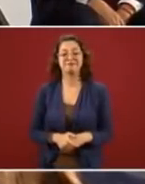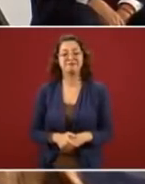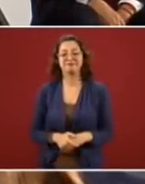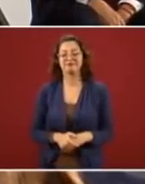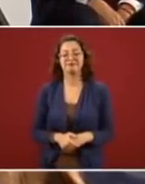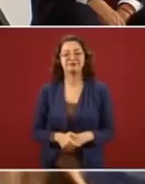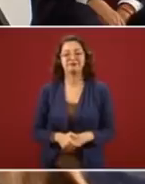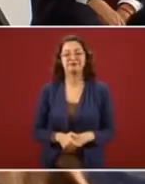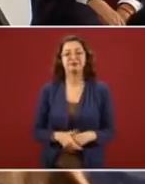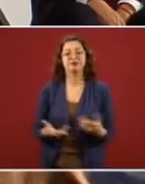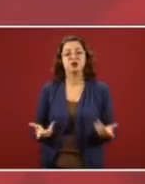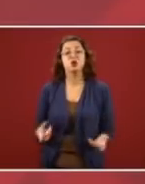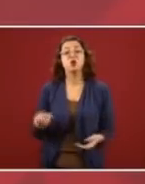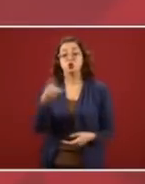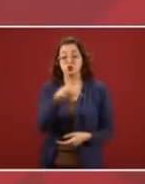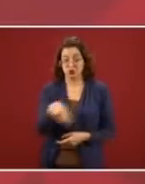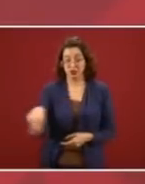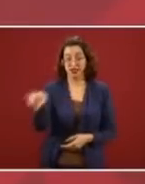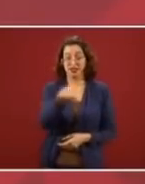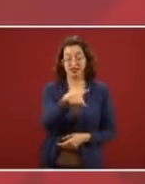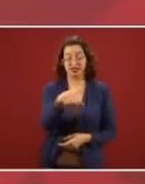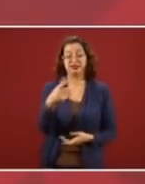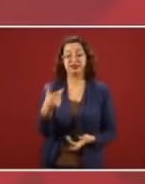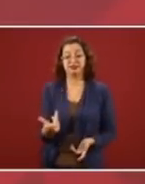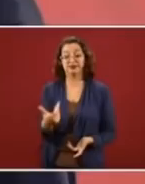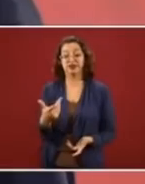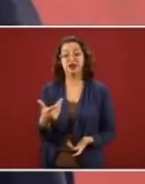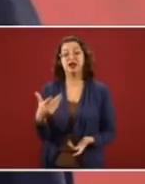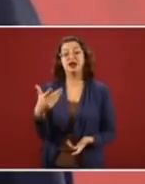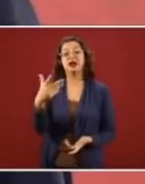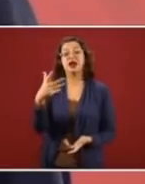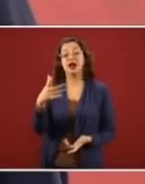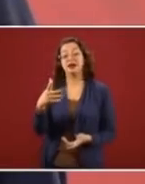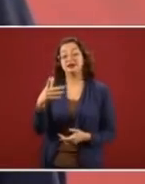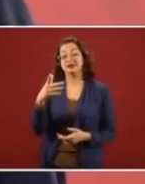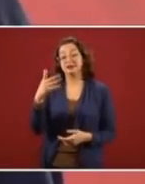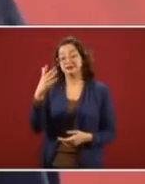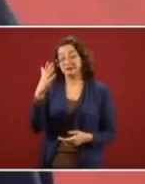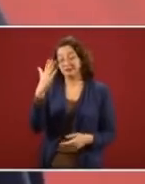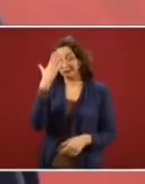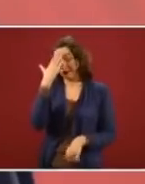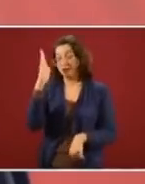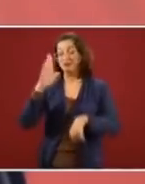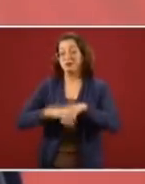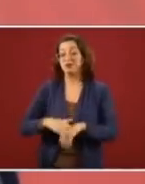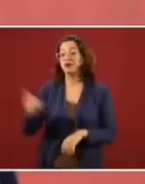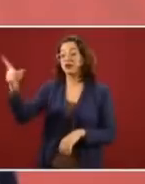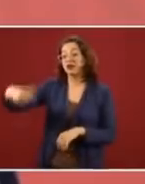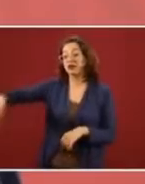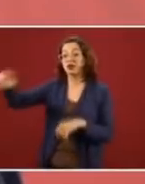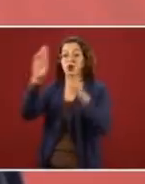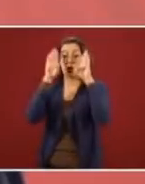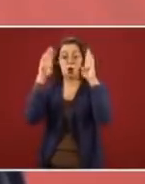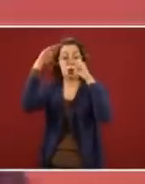dejen ustedes de tomar en cuenta que la verdadera doctrina de los conservadores es la